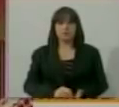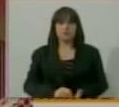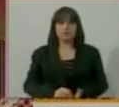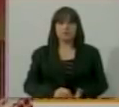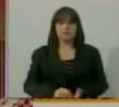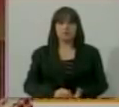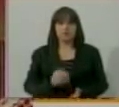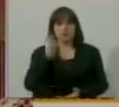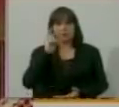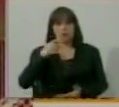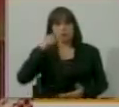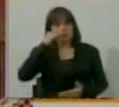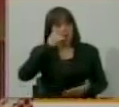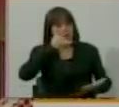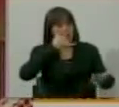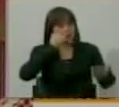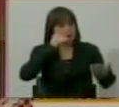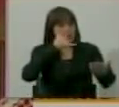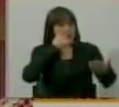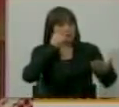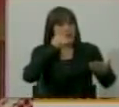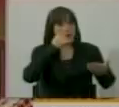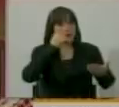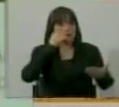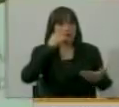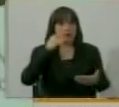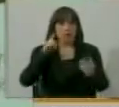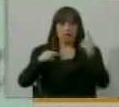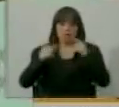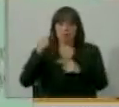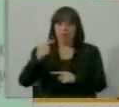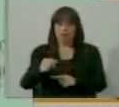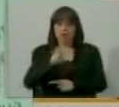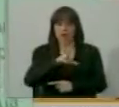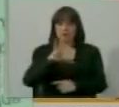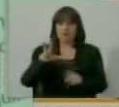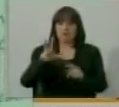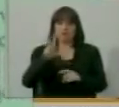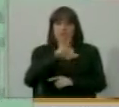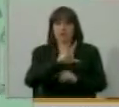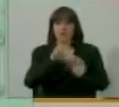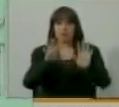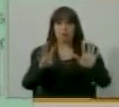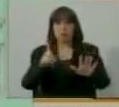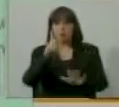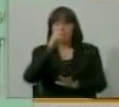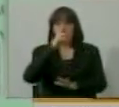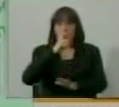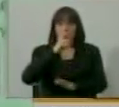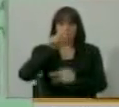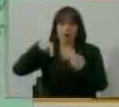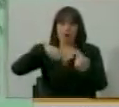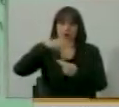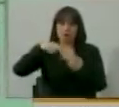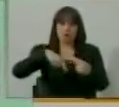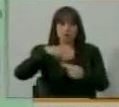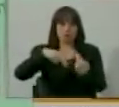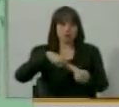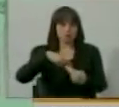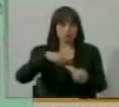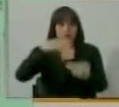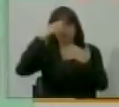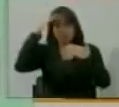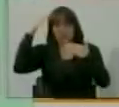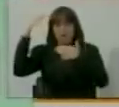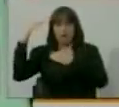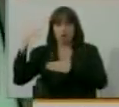A ver. Saludos de Managua, mañana se conmemoran 39 años de revolución, saludos de las brigadas comunicacionales